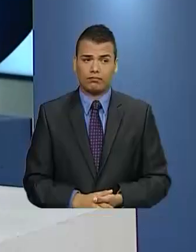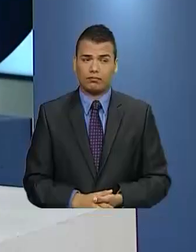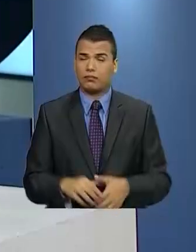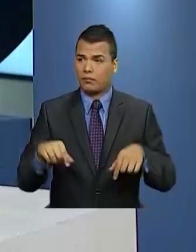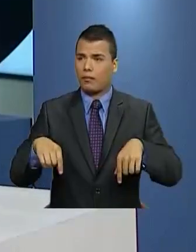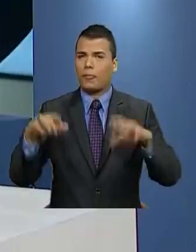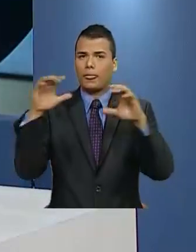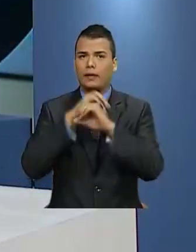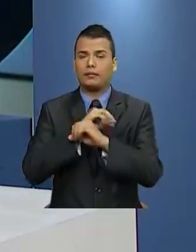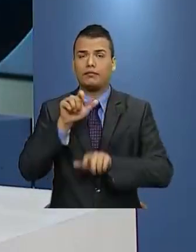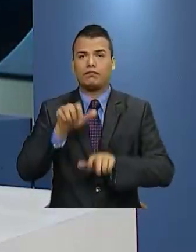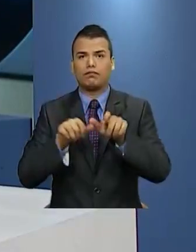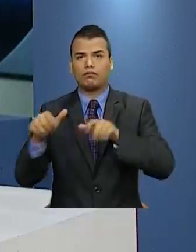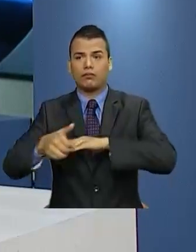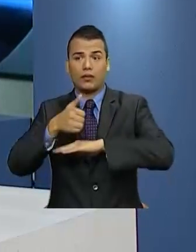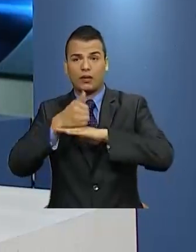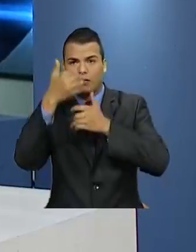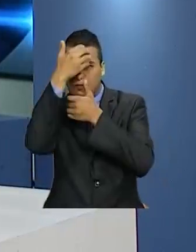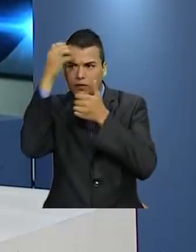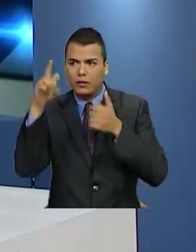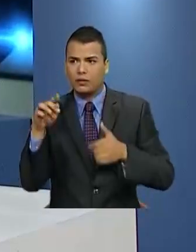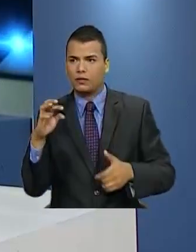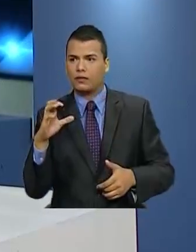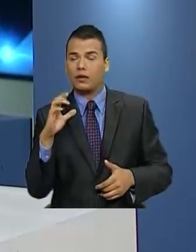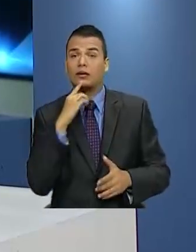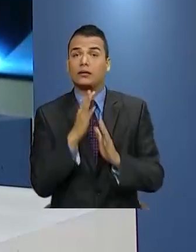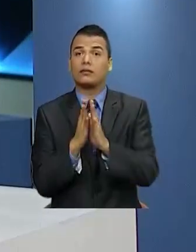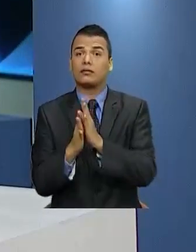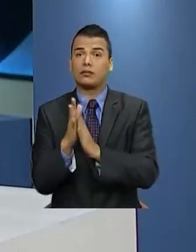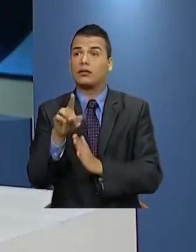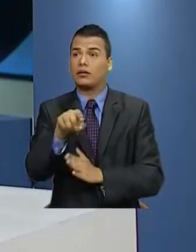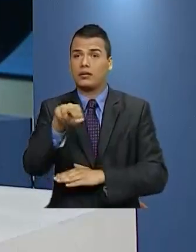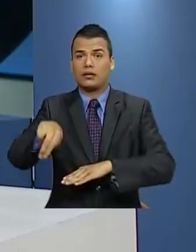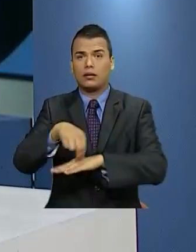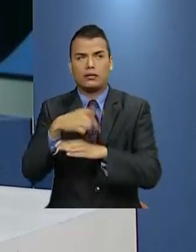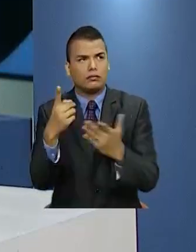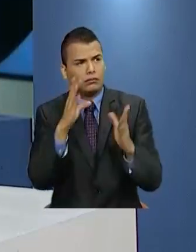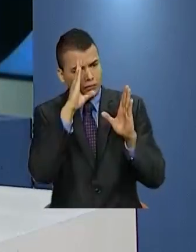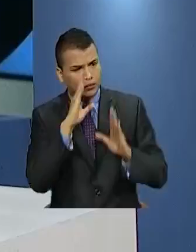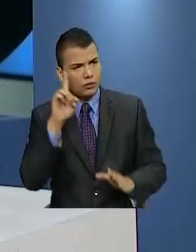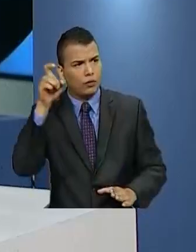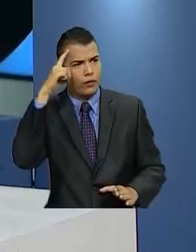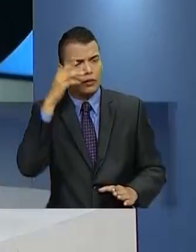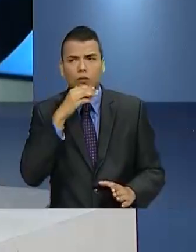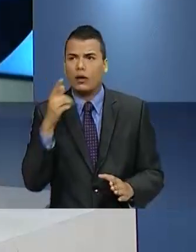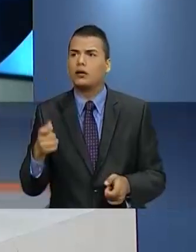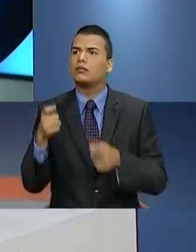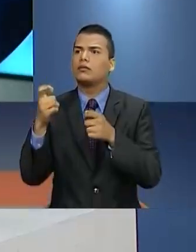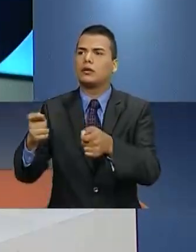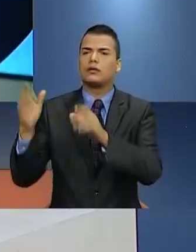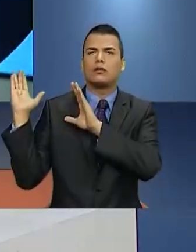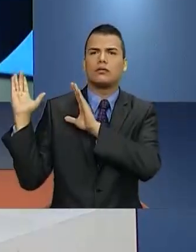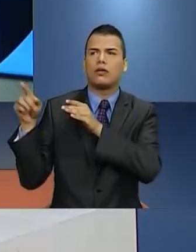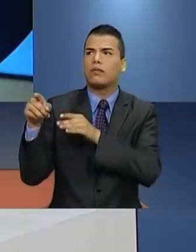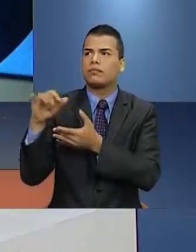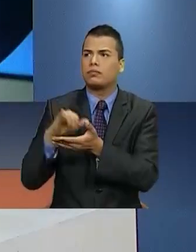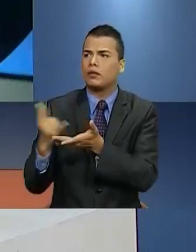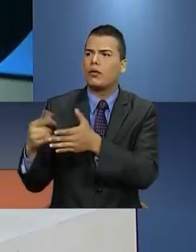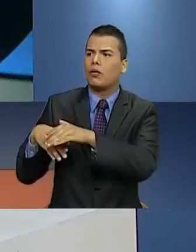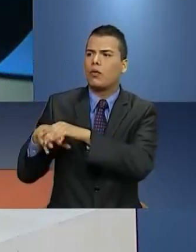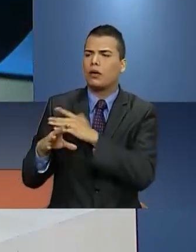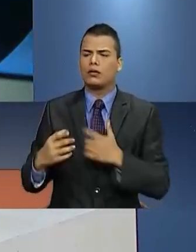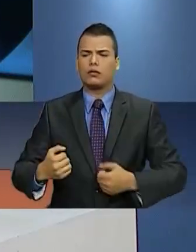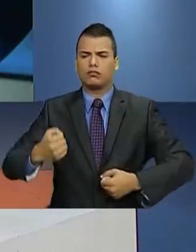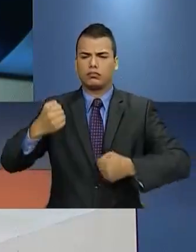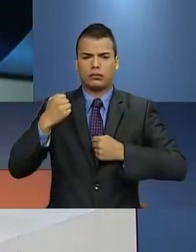Esta noche, comandantes de las FARC se pronunciaron en Nariño ante la falta de respuestas del gobierno sobre la entrega de contenedores para depositar sus